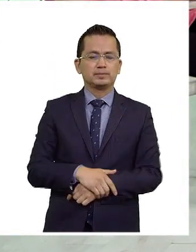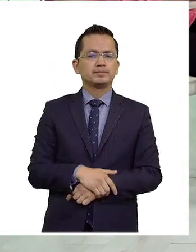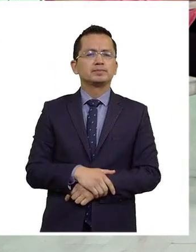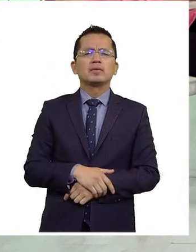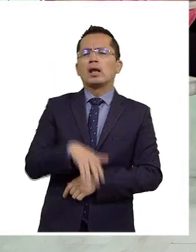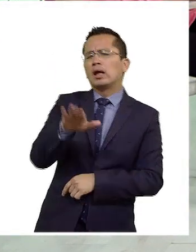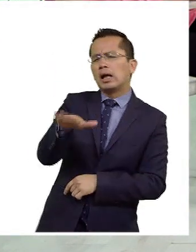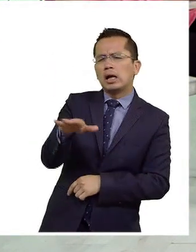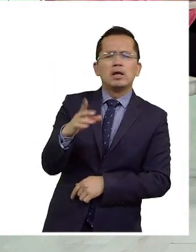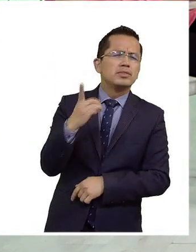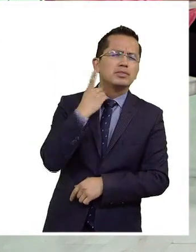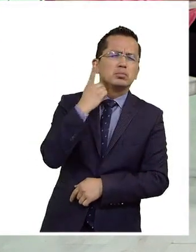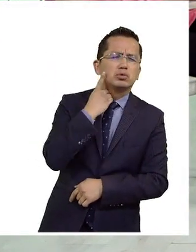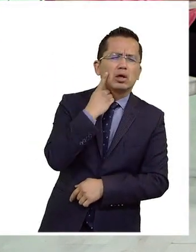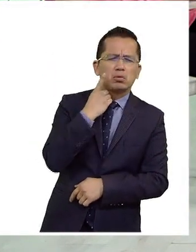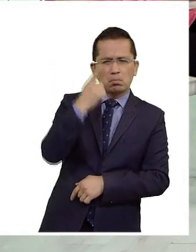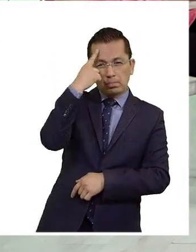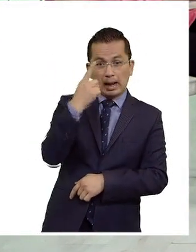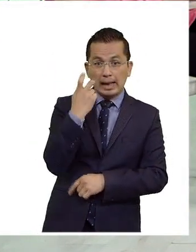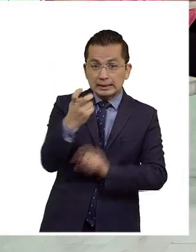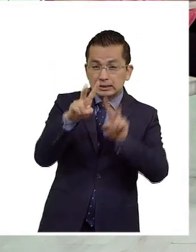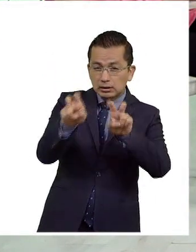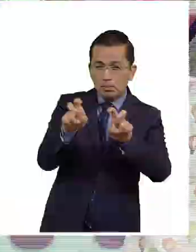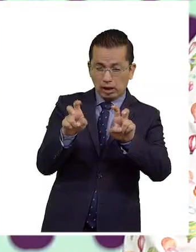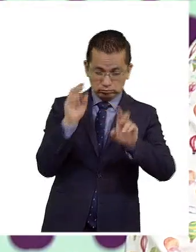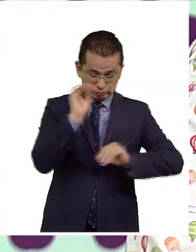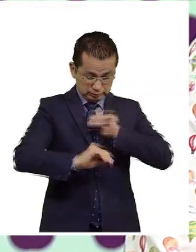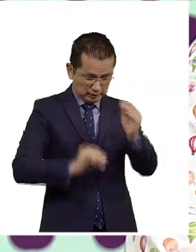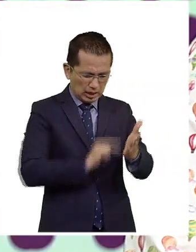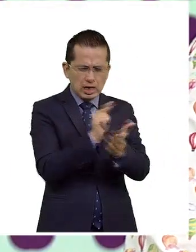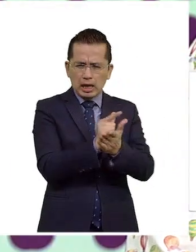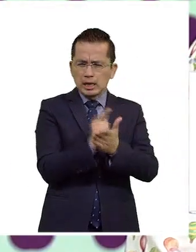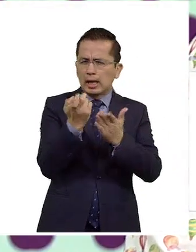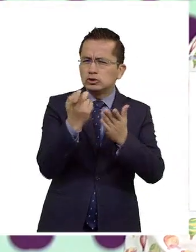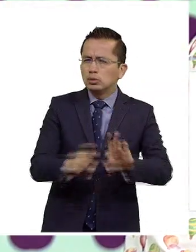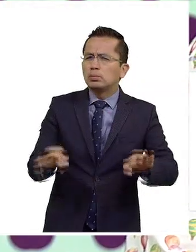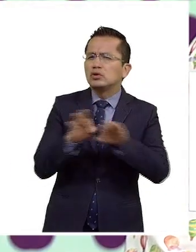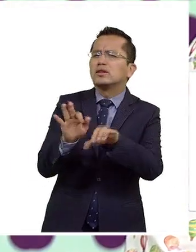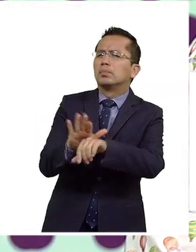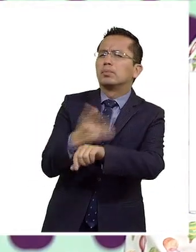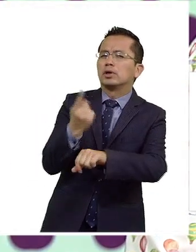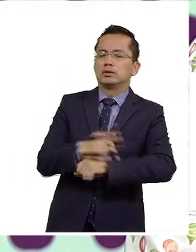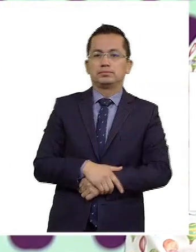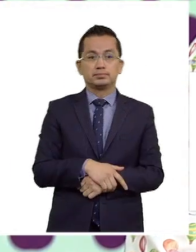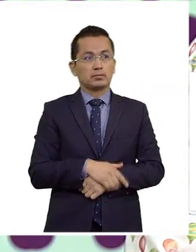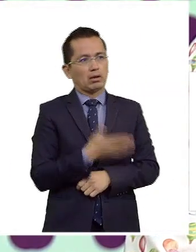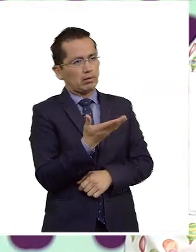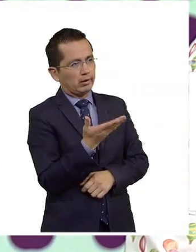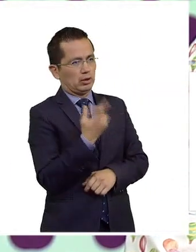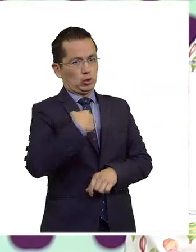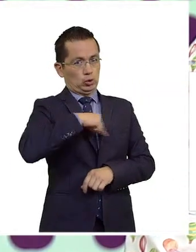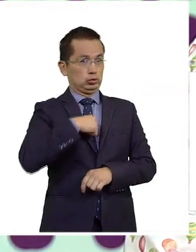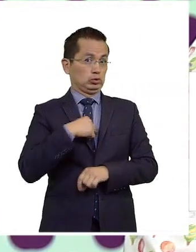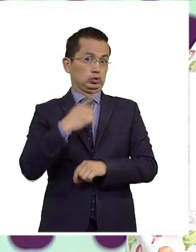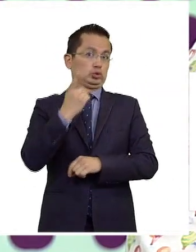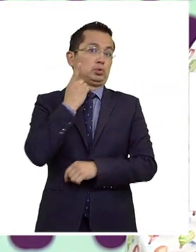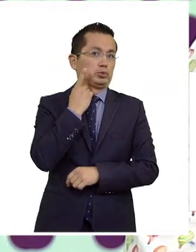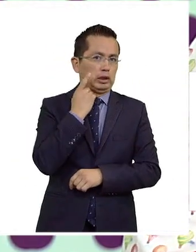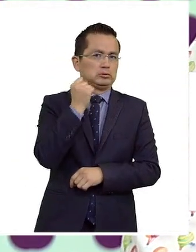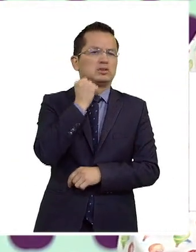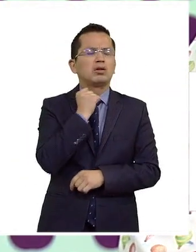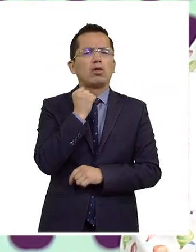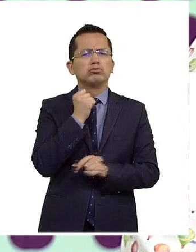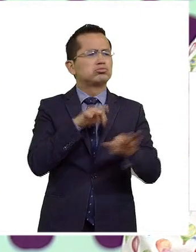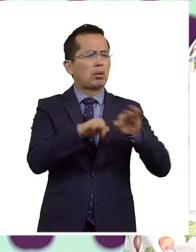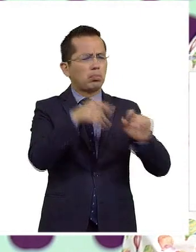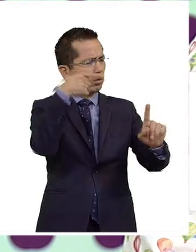en este aspecto? Bueno, los legisladores estamos básicamente para reconocer derechos u dotar de